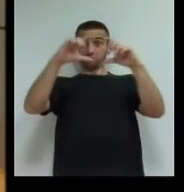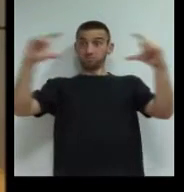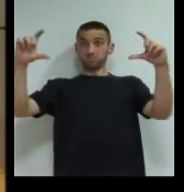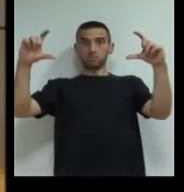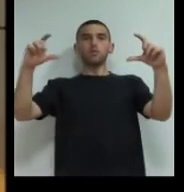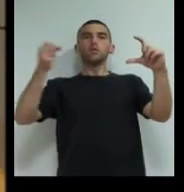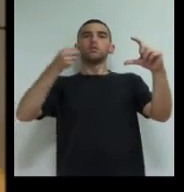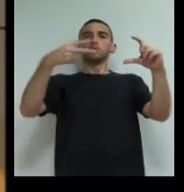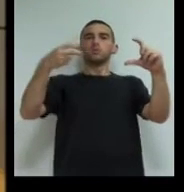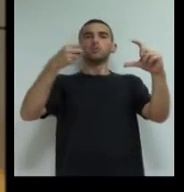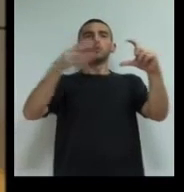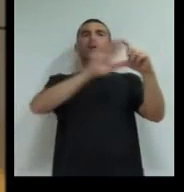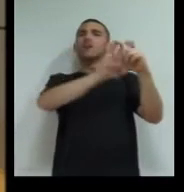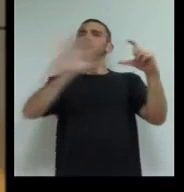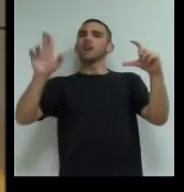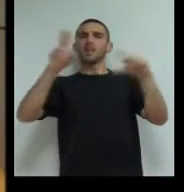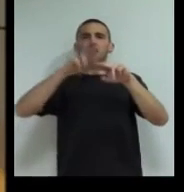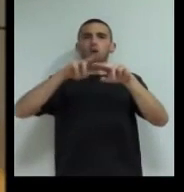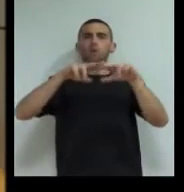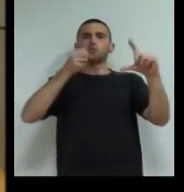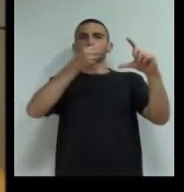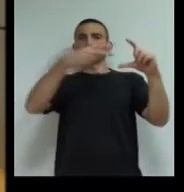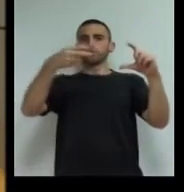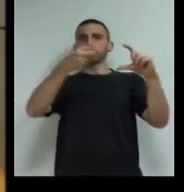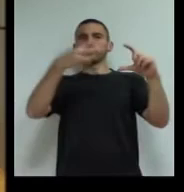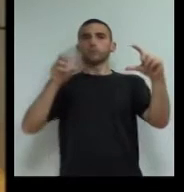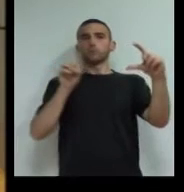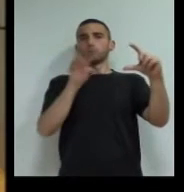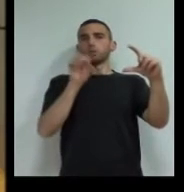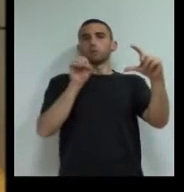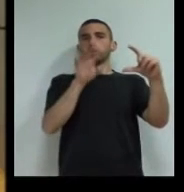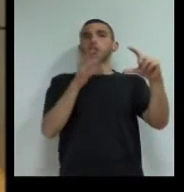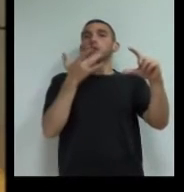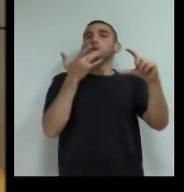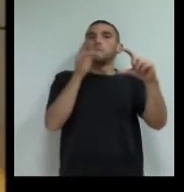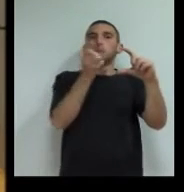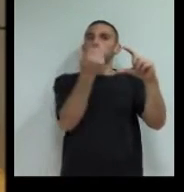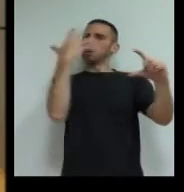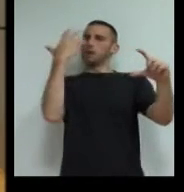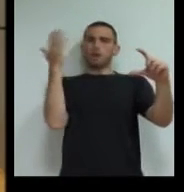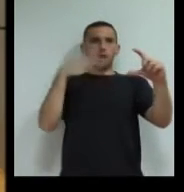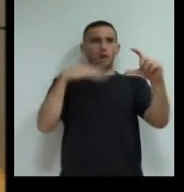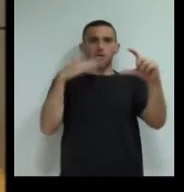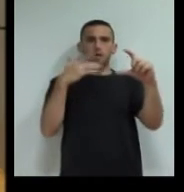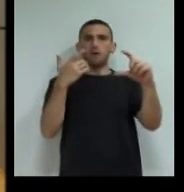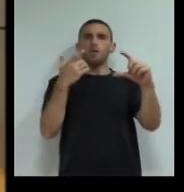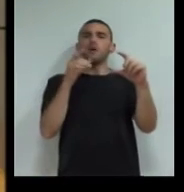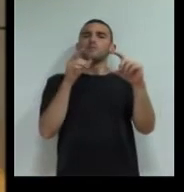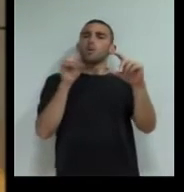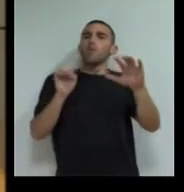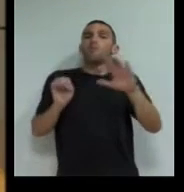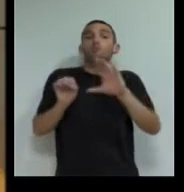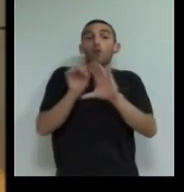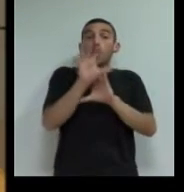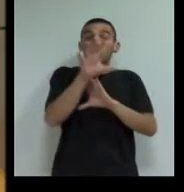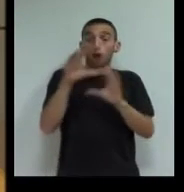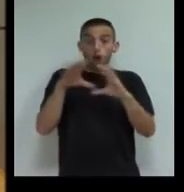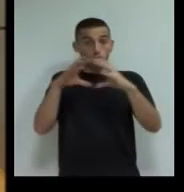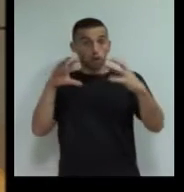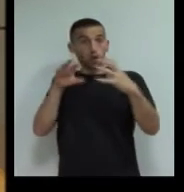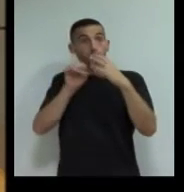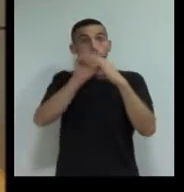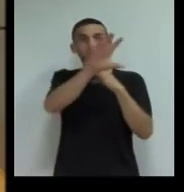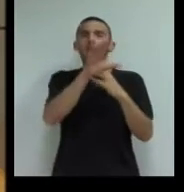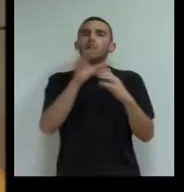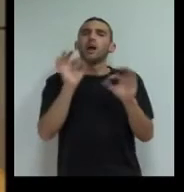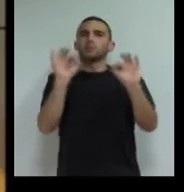subtítulos volados sobre fondo negro, de manera que prácticamente el reflujo de luz era inexistente, con un proyector que tiene una ventanilla especial para que no haya un reflujo de